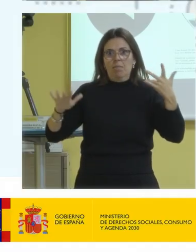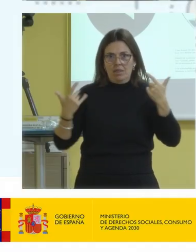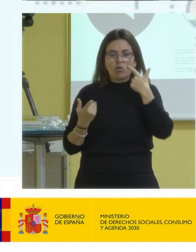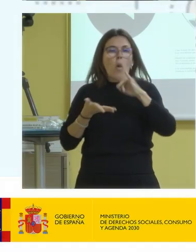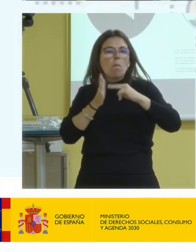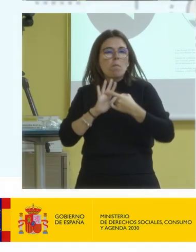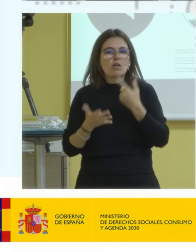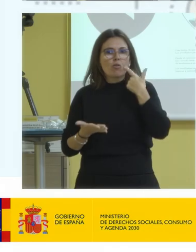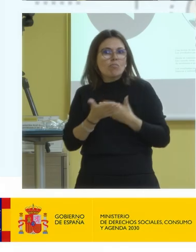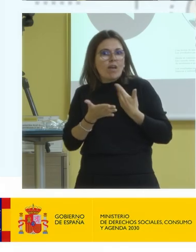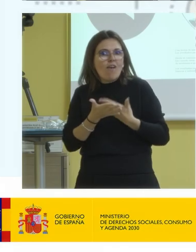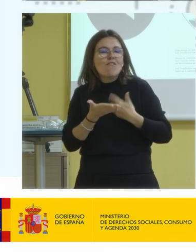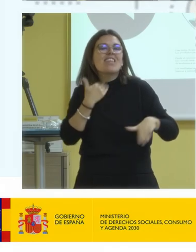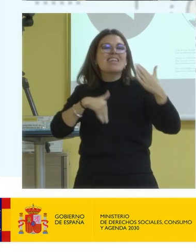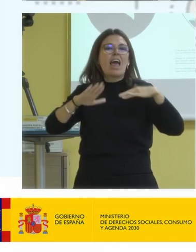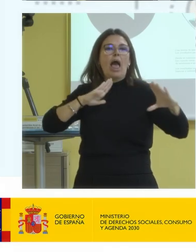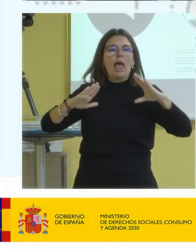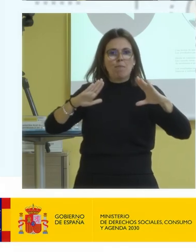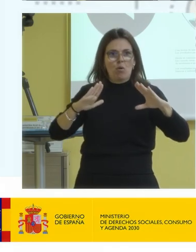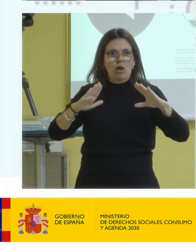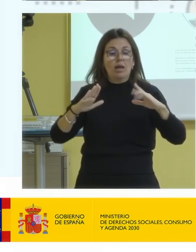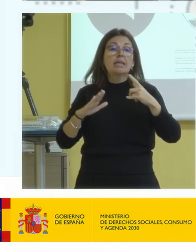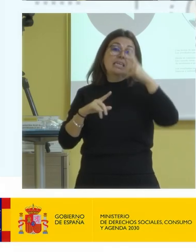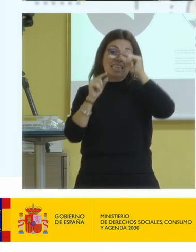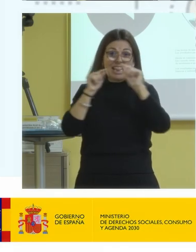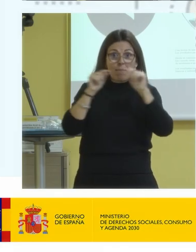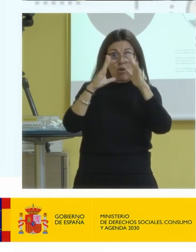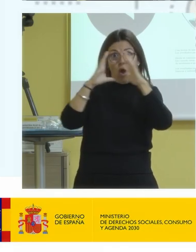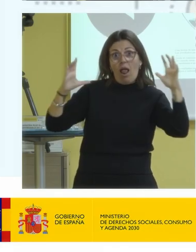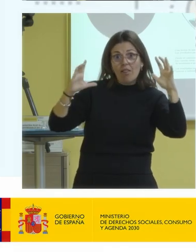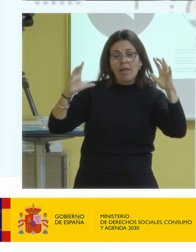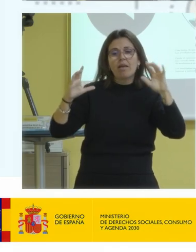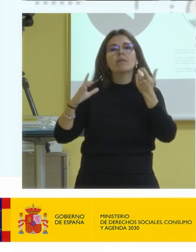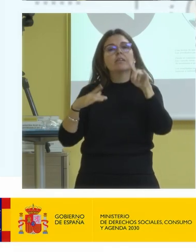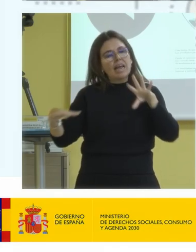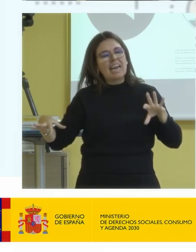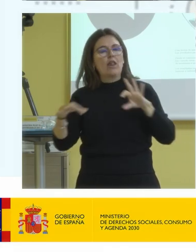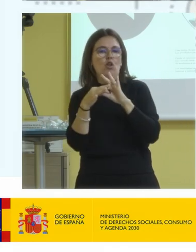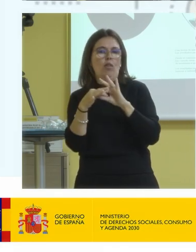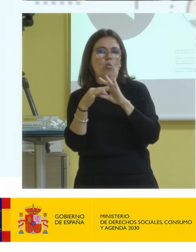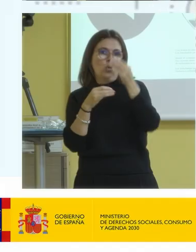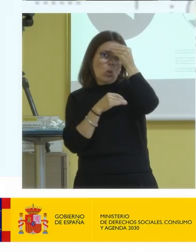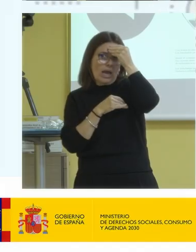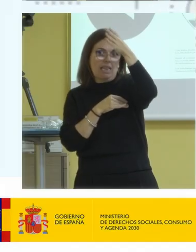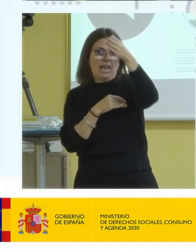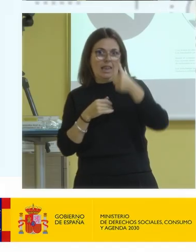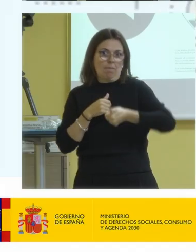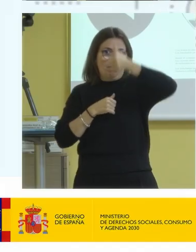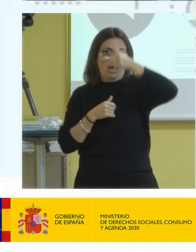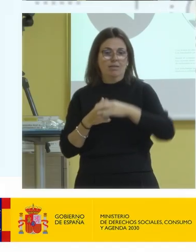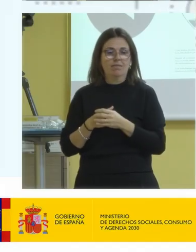son métodos que se basan en la evidencia de esa época. Tamaños de cerebro más grandes y correlacionaban con más